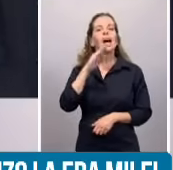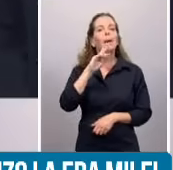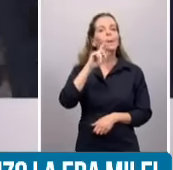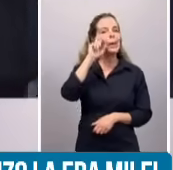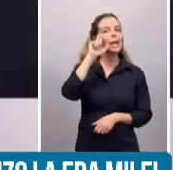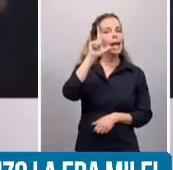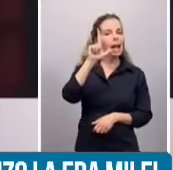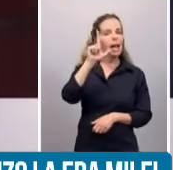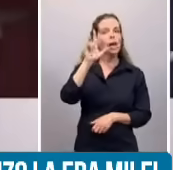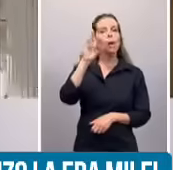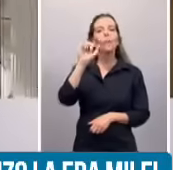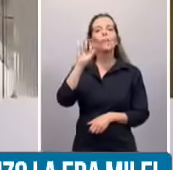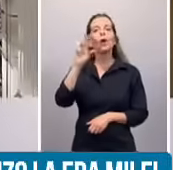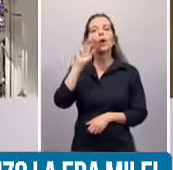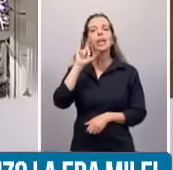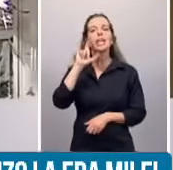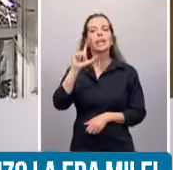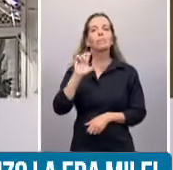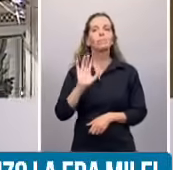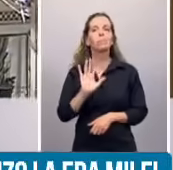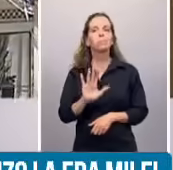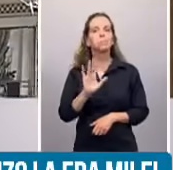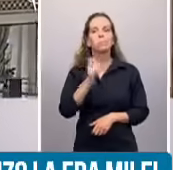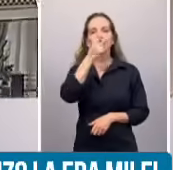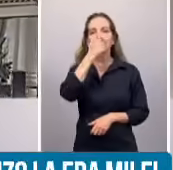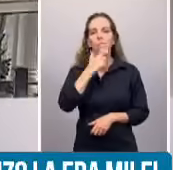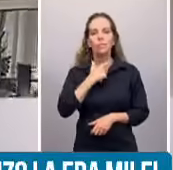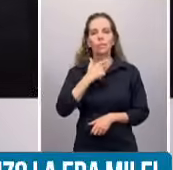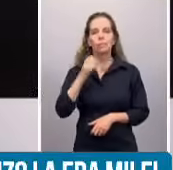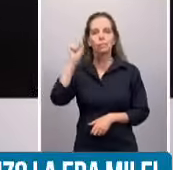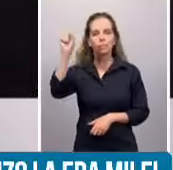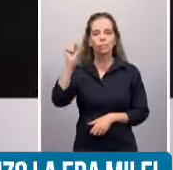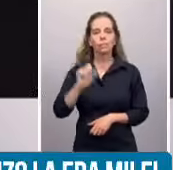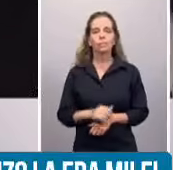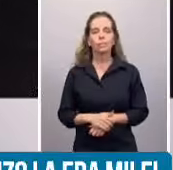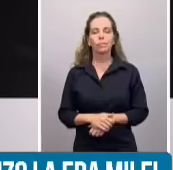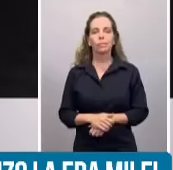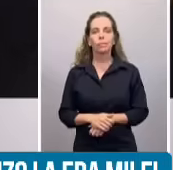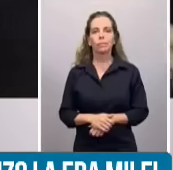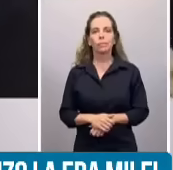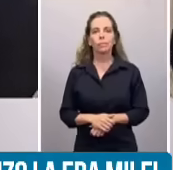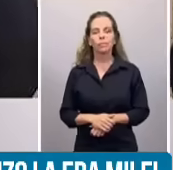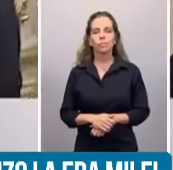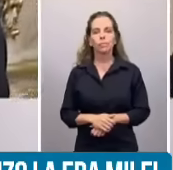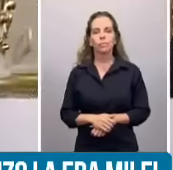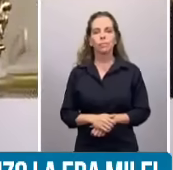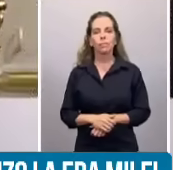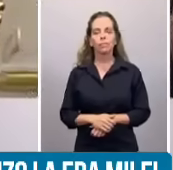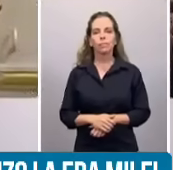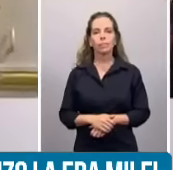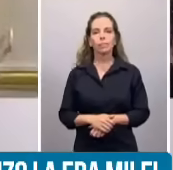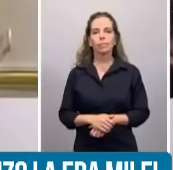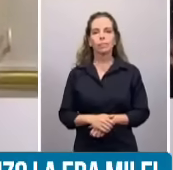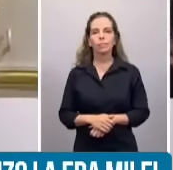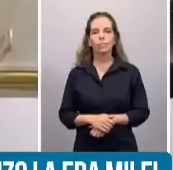lo que es el presidente de Chile, a Boric. Eso es lo que está sucediendo. Ingresa, se sentó muy cerca, habló mucho con